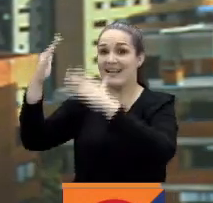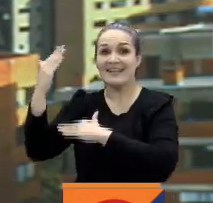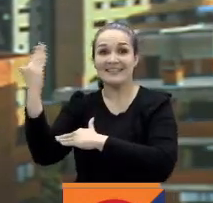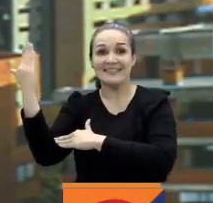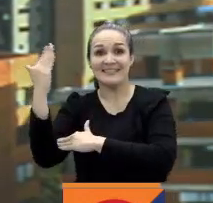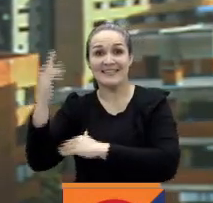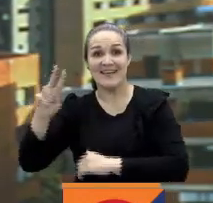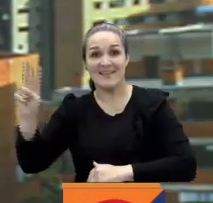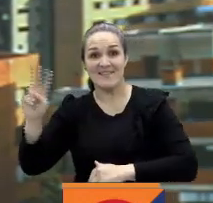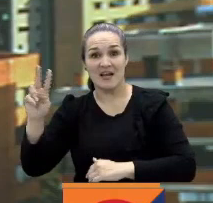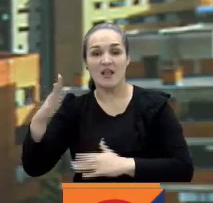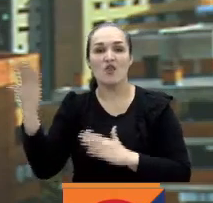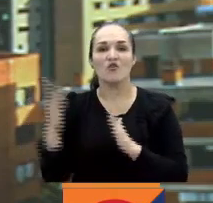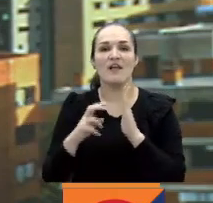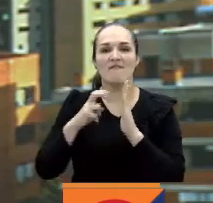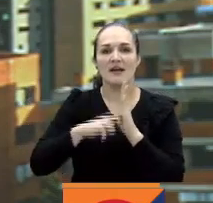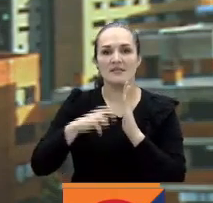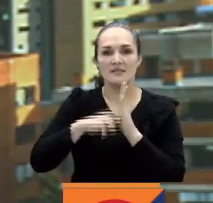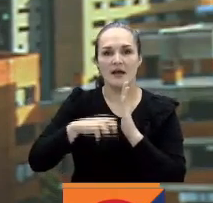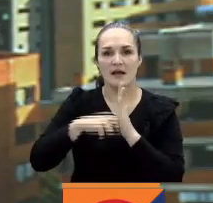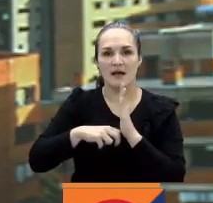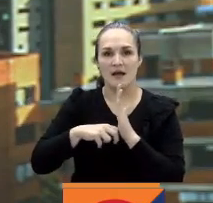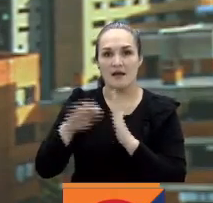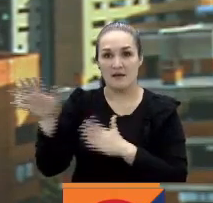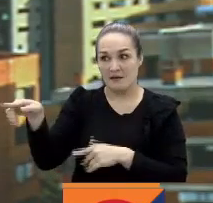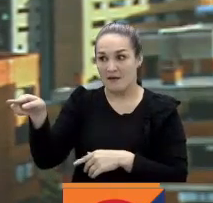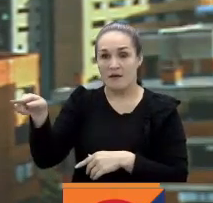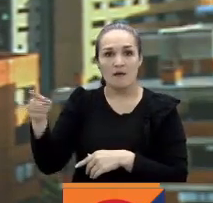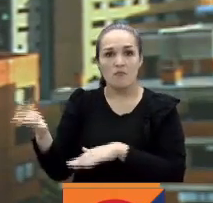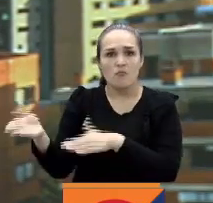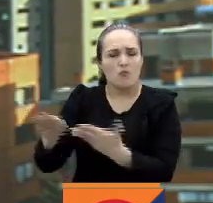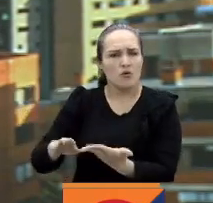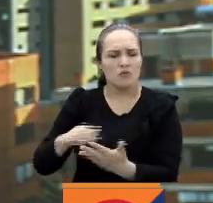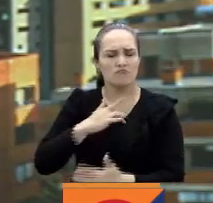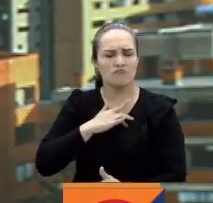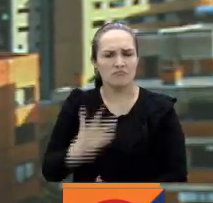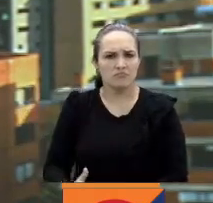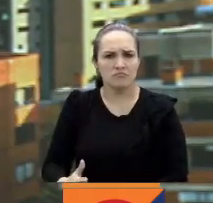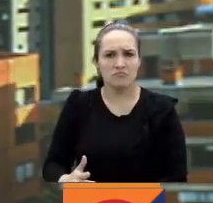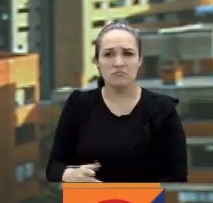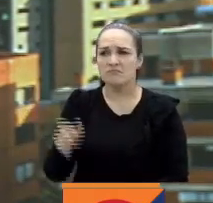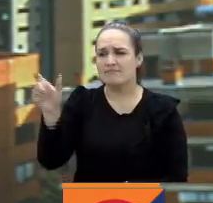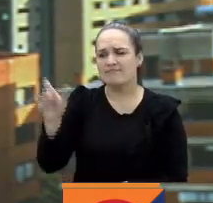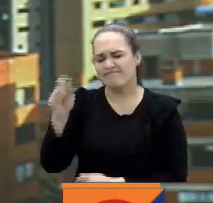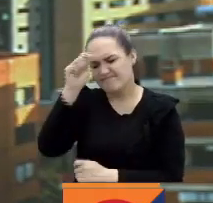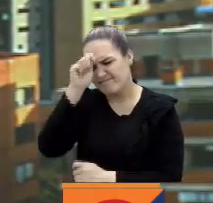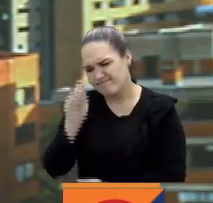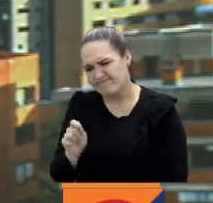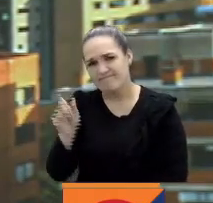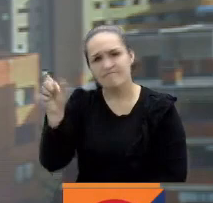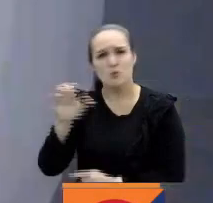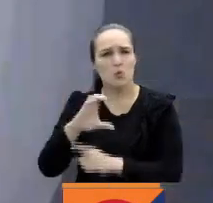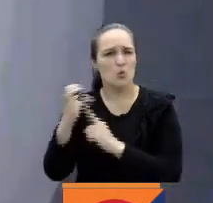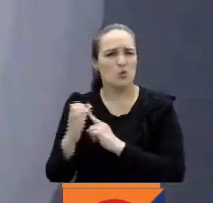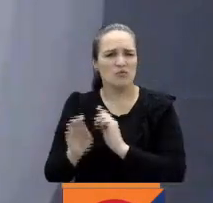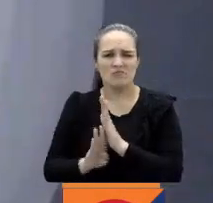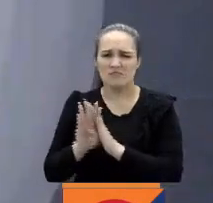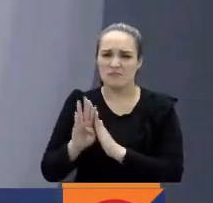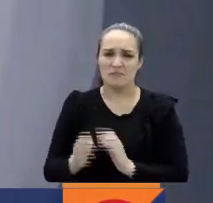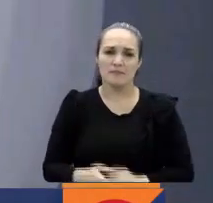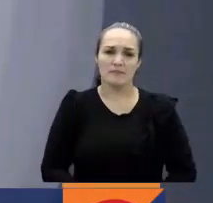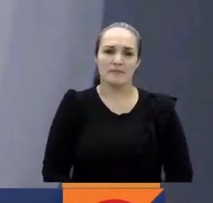Verde en Barichara. El artista será recordado por su gran aporte al sector cultural.